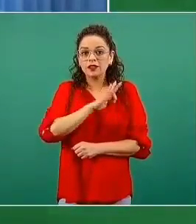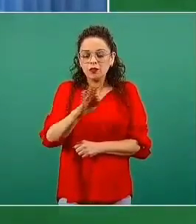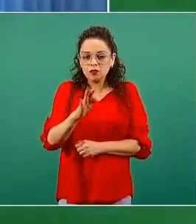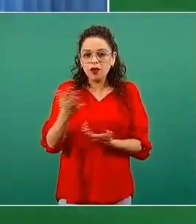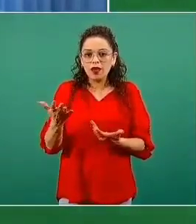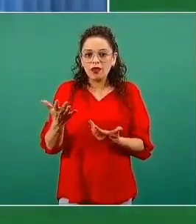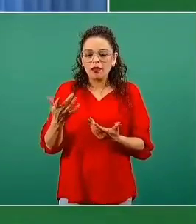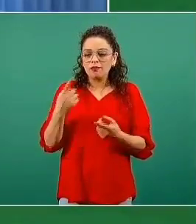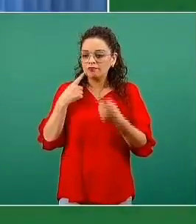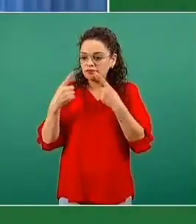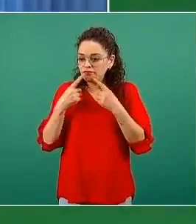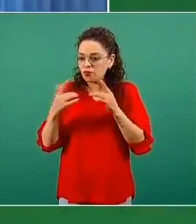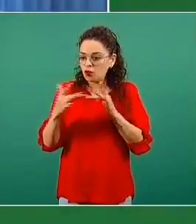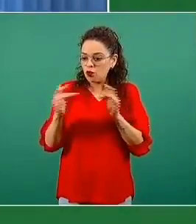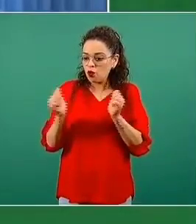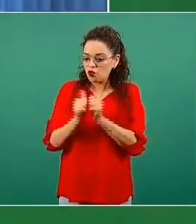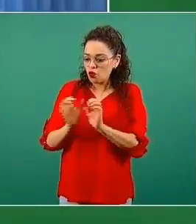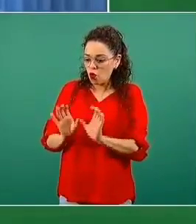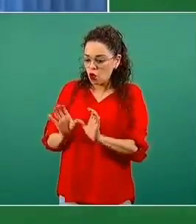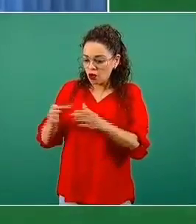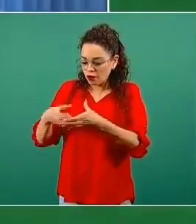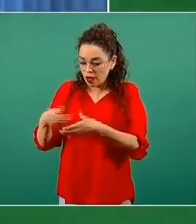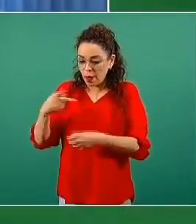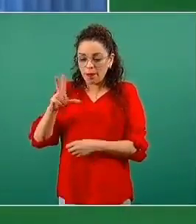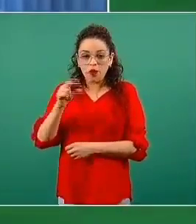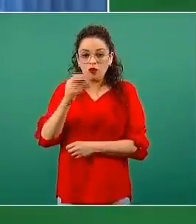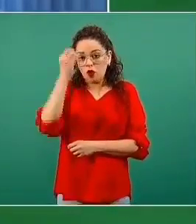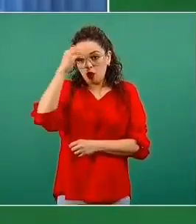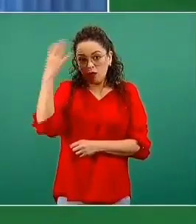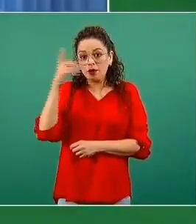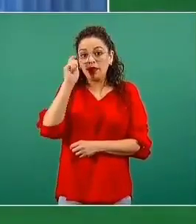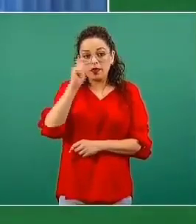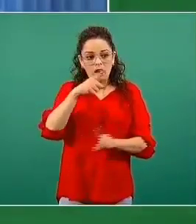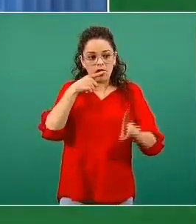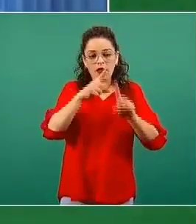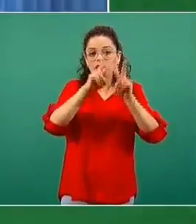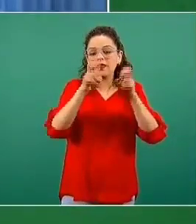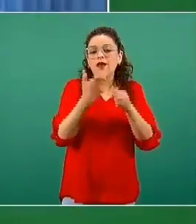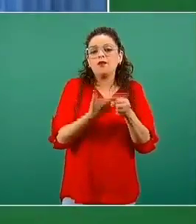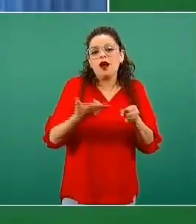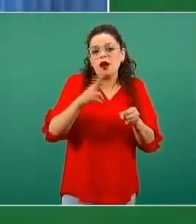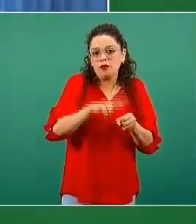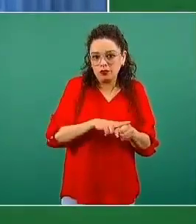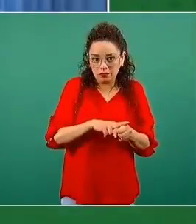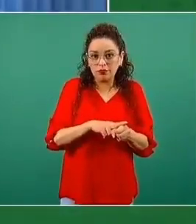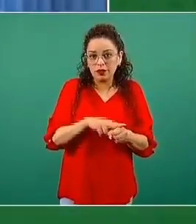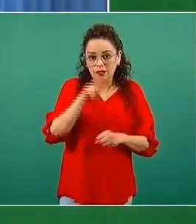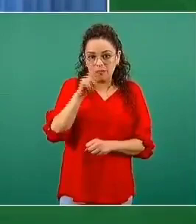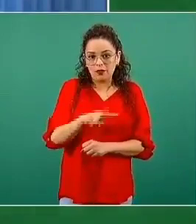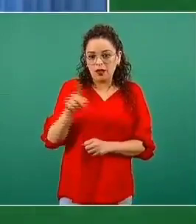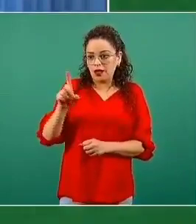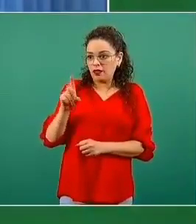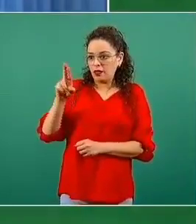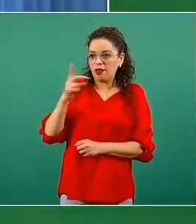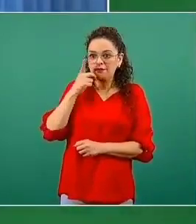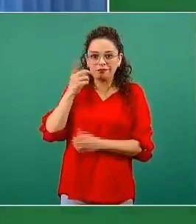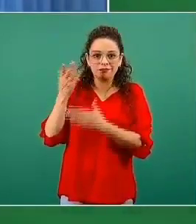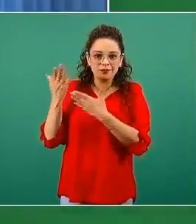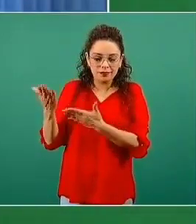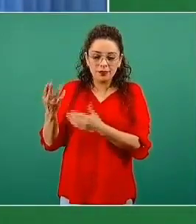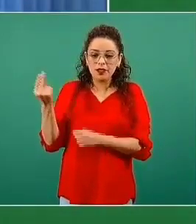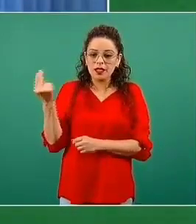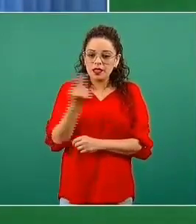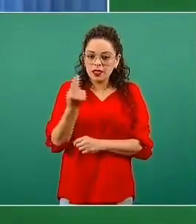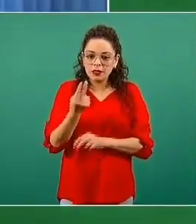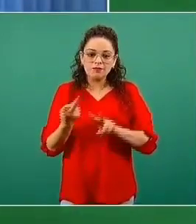no olvida los hospitales, no olvida las redes integradas de servicios de salud. Por el contrario, y como lo dijo el doctor Kersenovich, se tienen